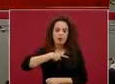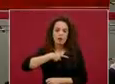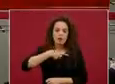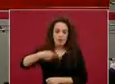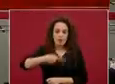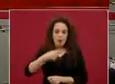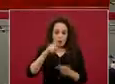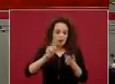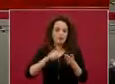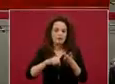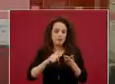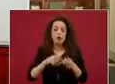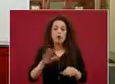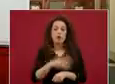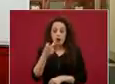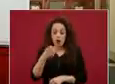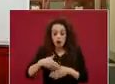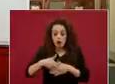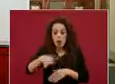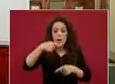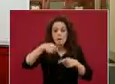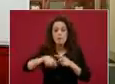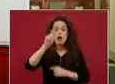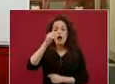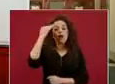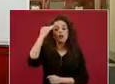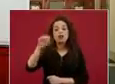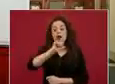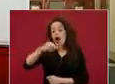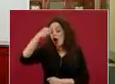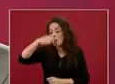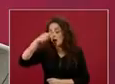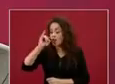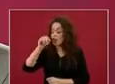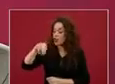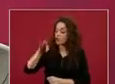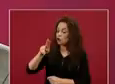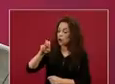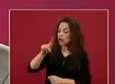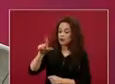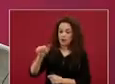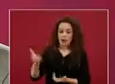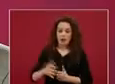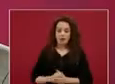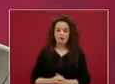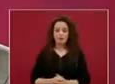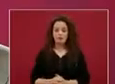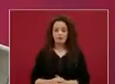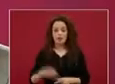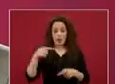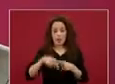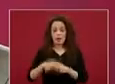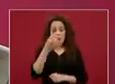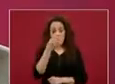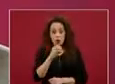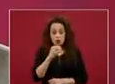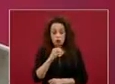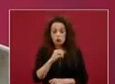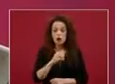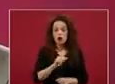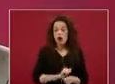influenza y como hemos dicho repetidamente, en el hemisferio norte la temporada de influenza empieza en octubre, termina